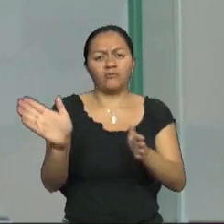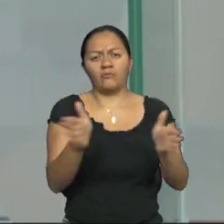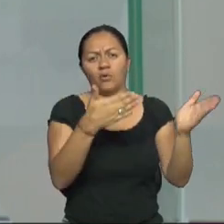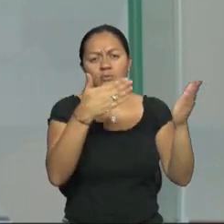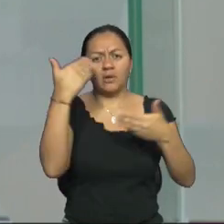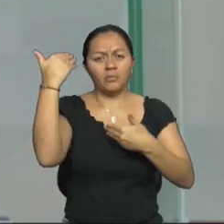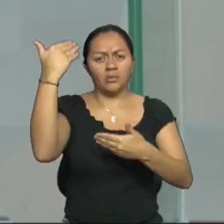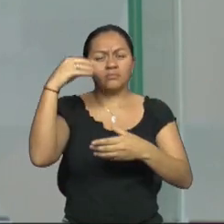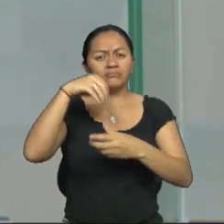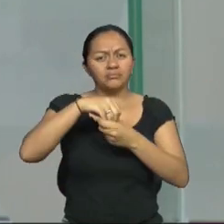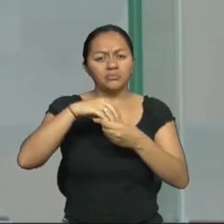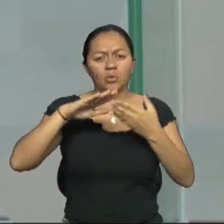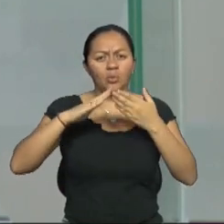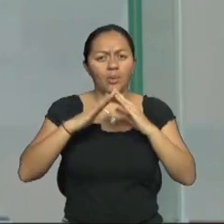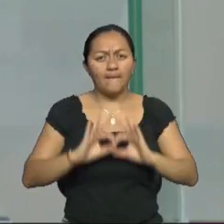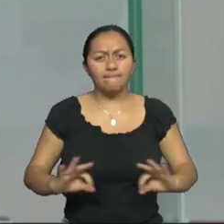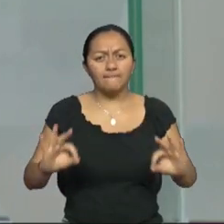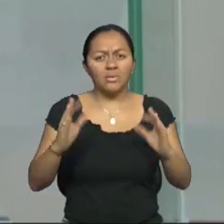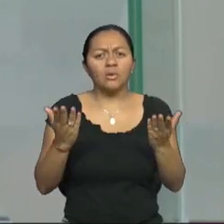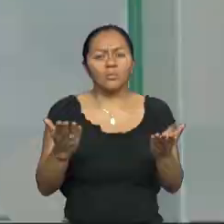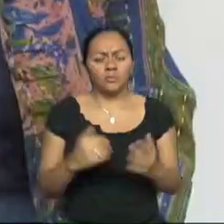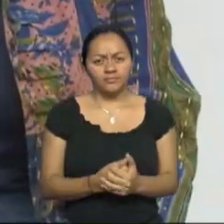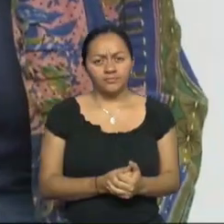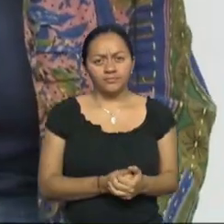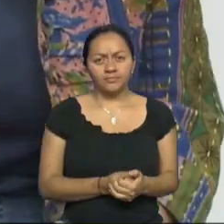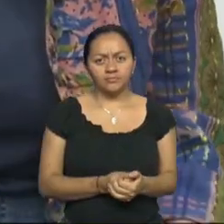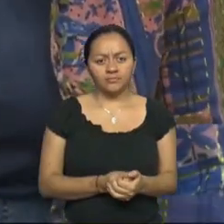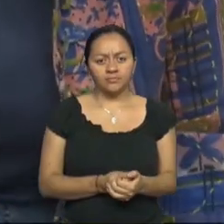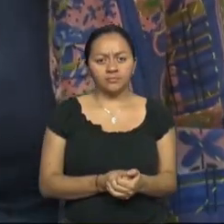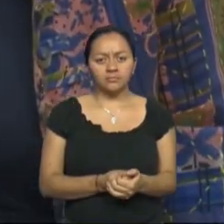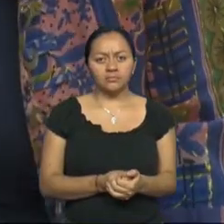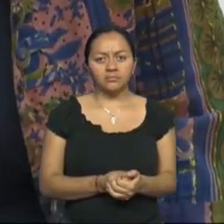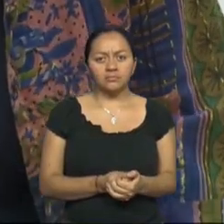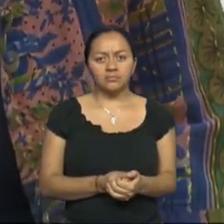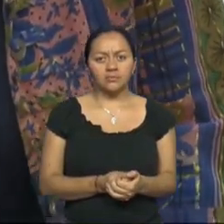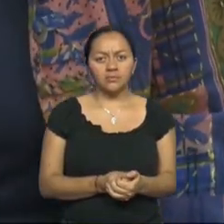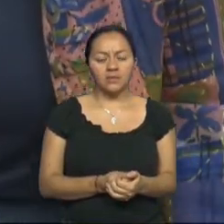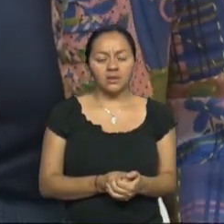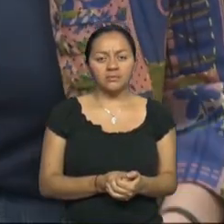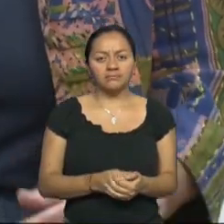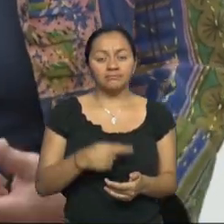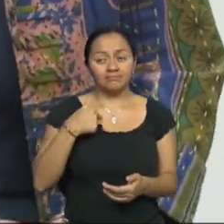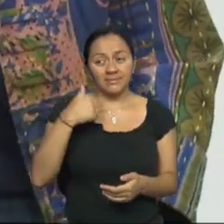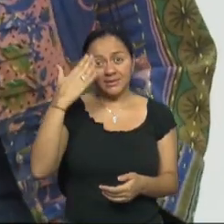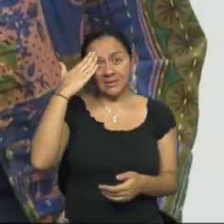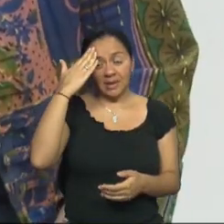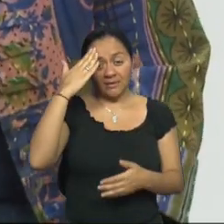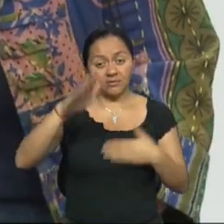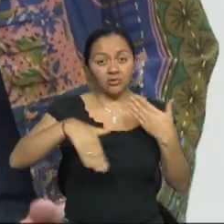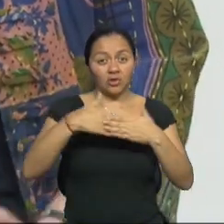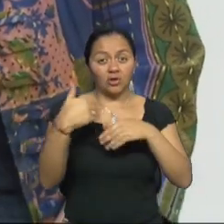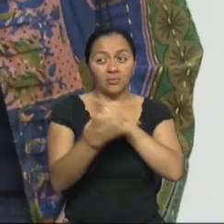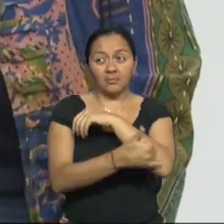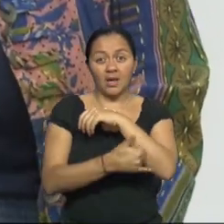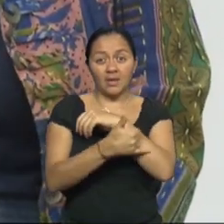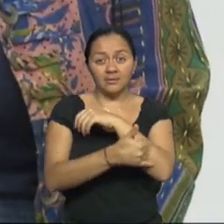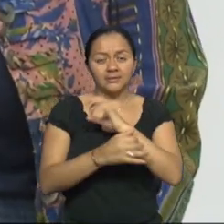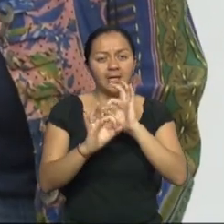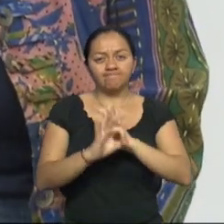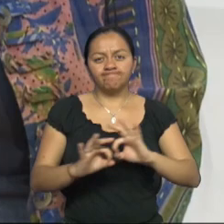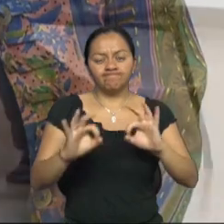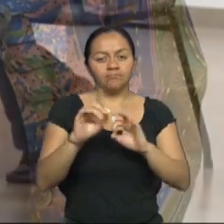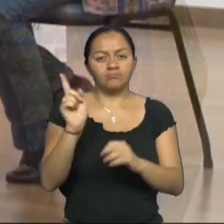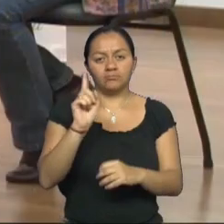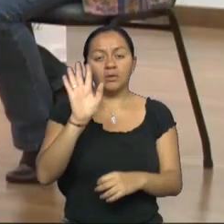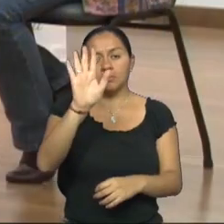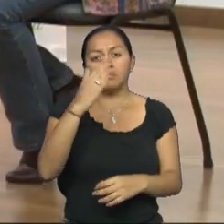tome en cuenta la comunidad. Pues yo digo que no se puede tal vez decir de todos los países nórdicos, porque yo sé, por ejemplo, que en